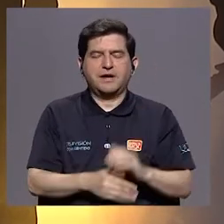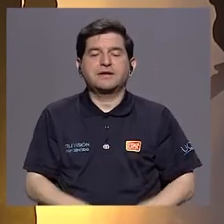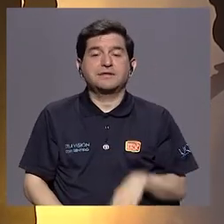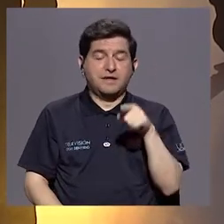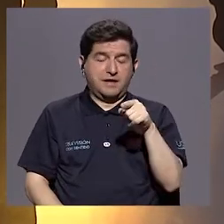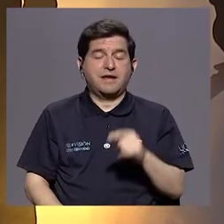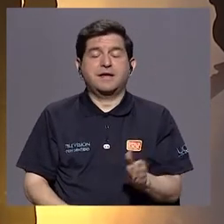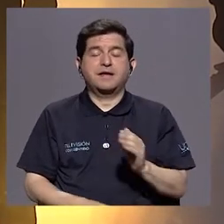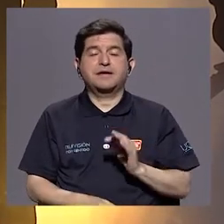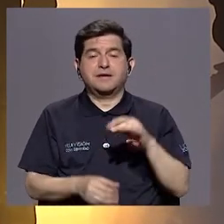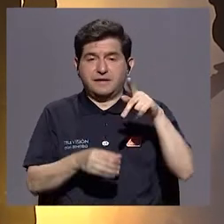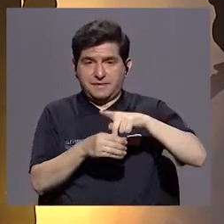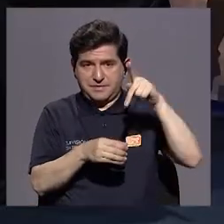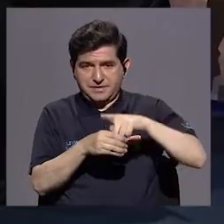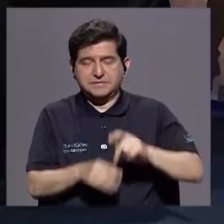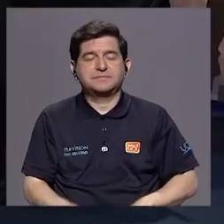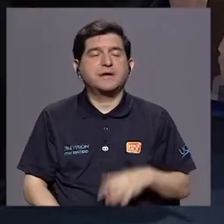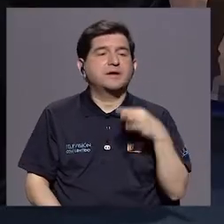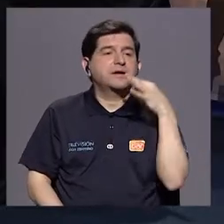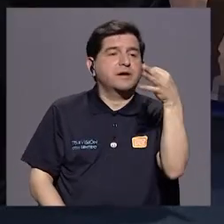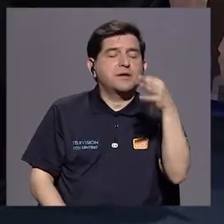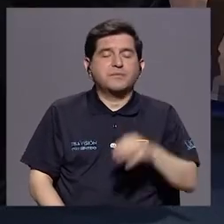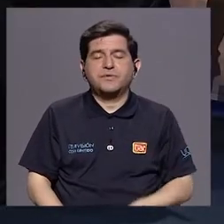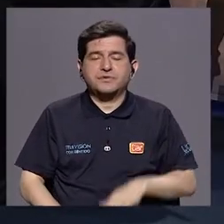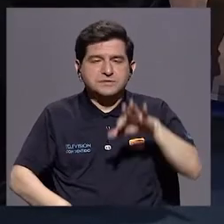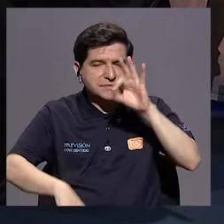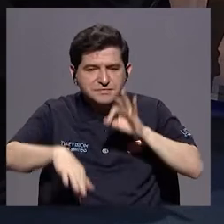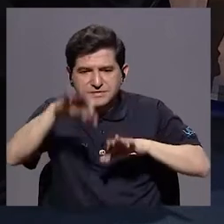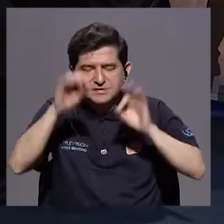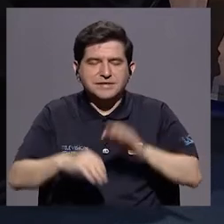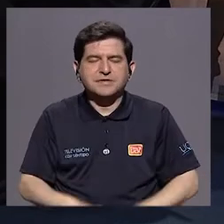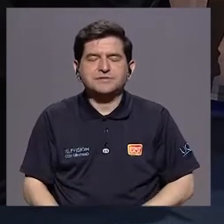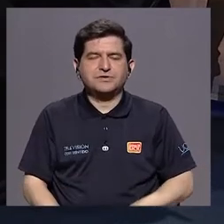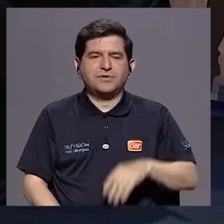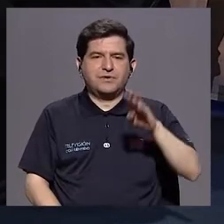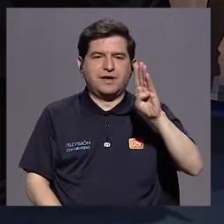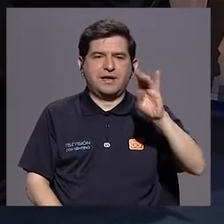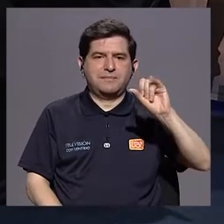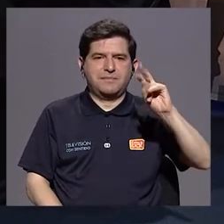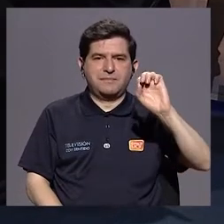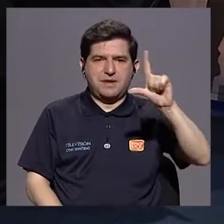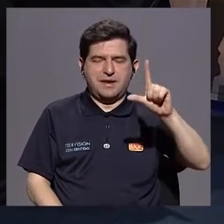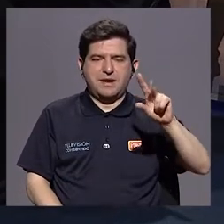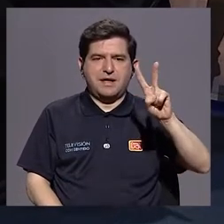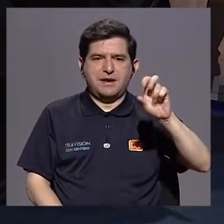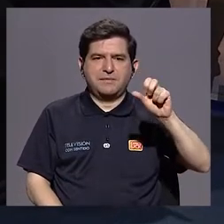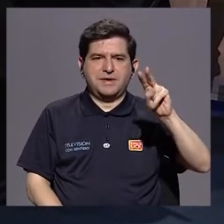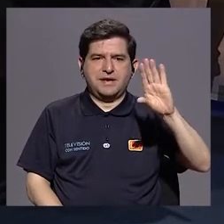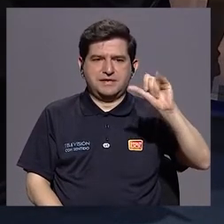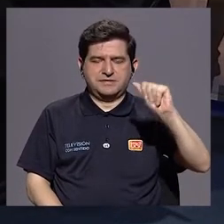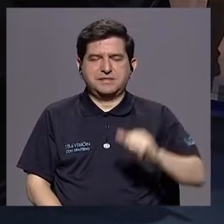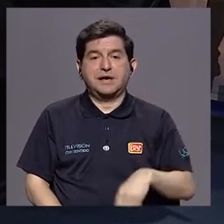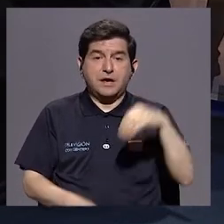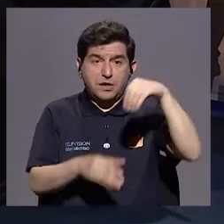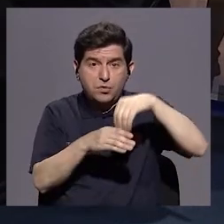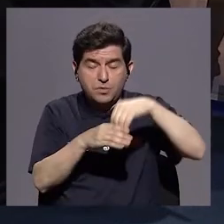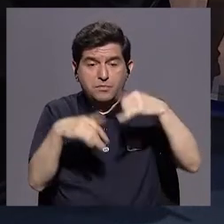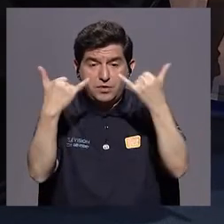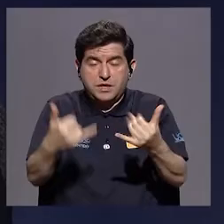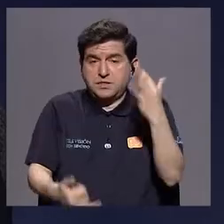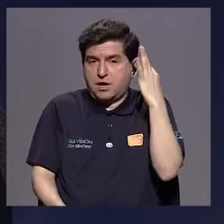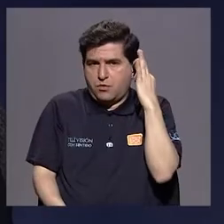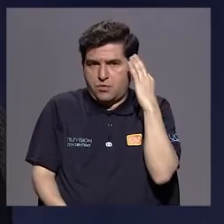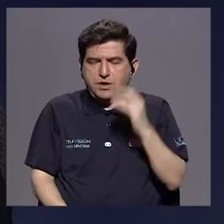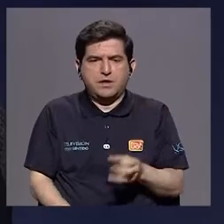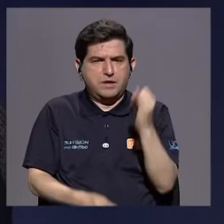curatorial de la próxima bienal de venecia nos decías pasa hace unos minutos que esta edición tiene un grado en un componente de mujeres artistas